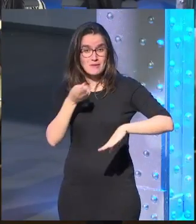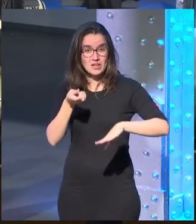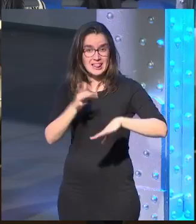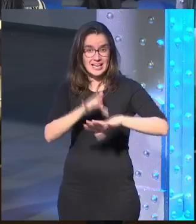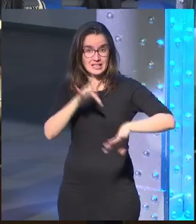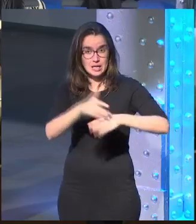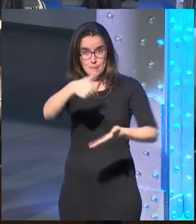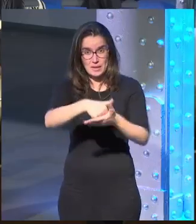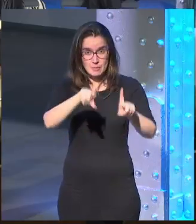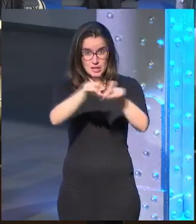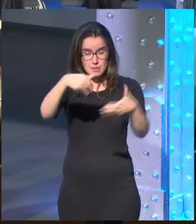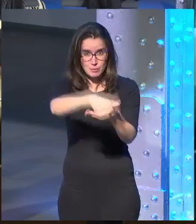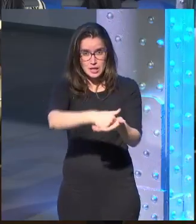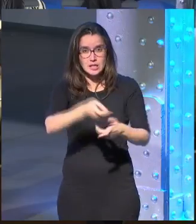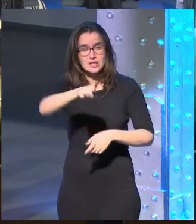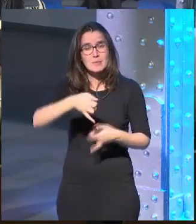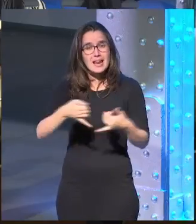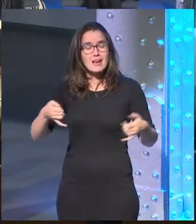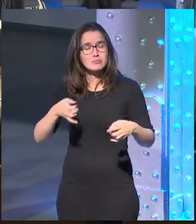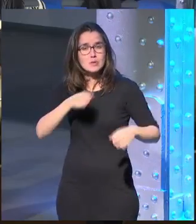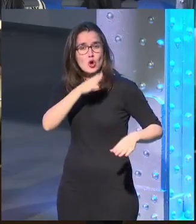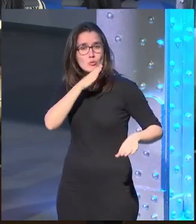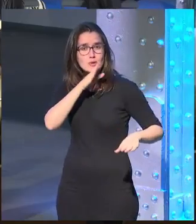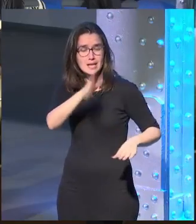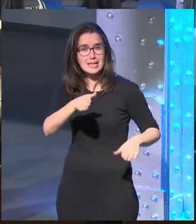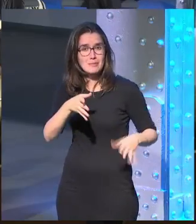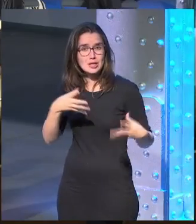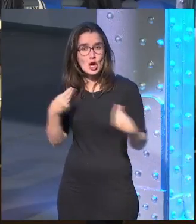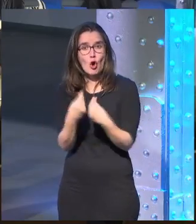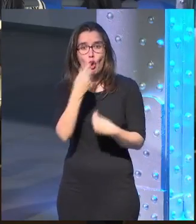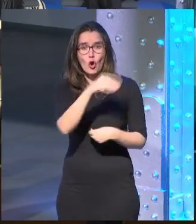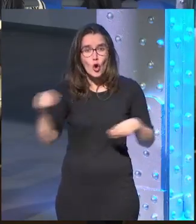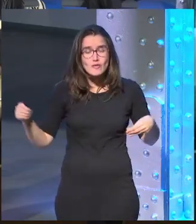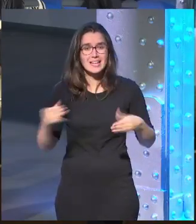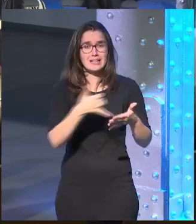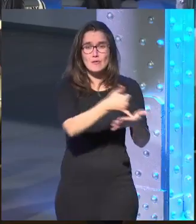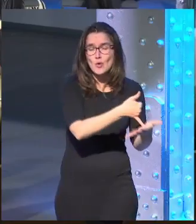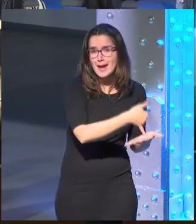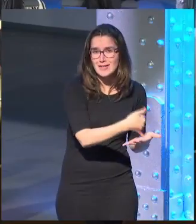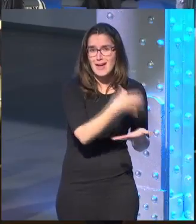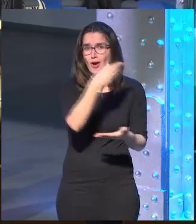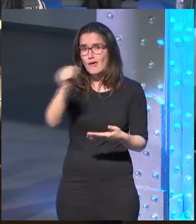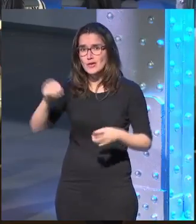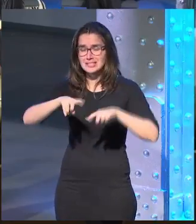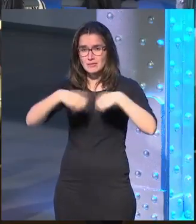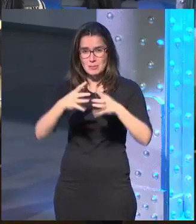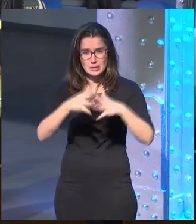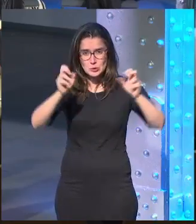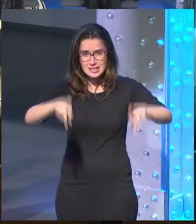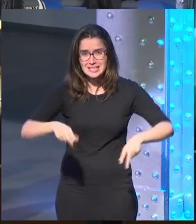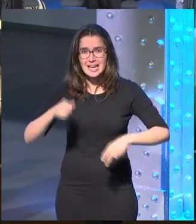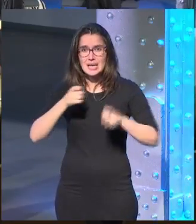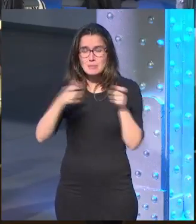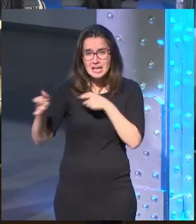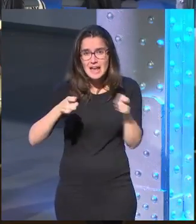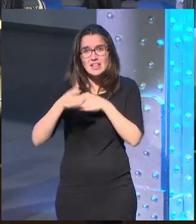las empresas, y también tenemos líneas de intervención directamente con estos jóvenes de entidades sociales, de vulnerabilidad, jóvenes de familias estructuradas,